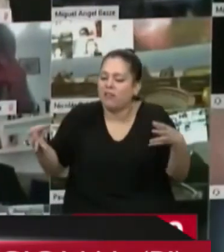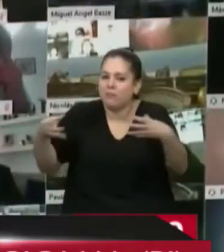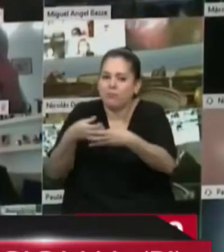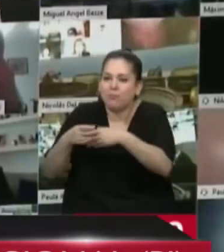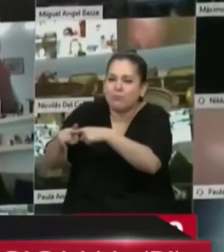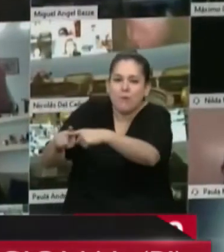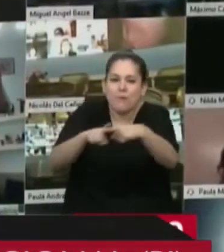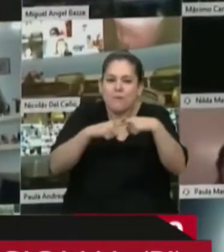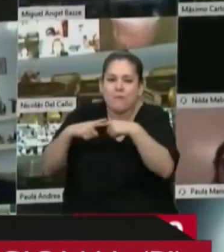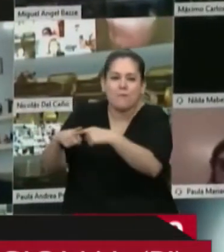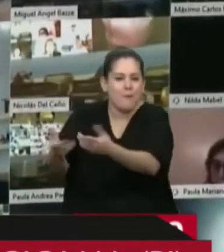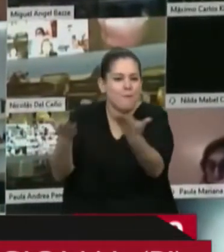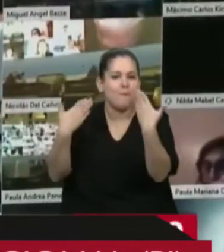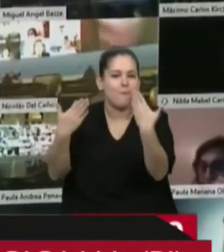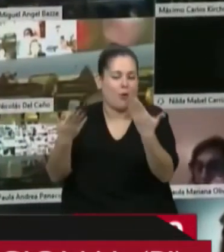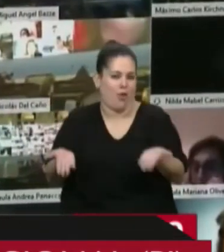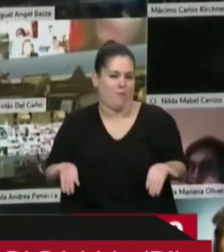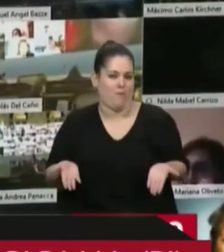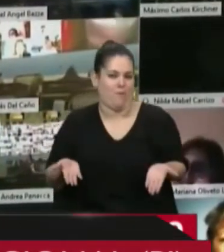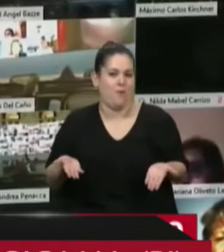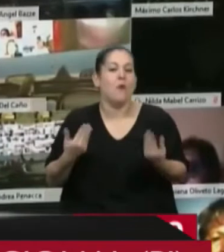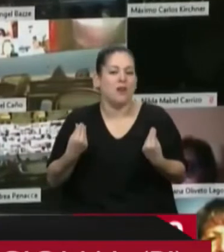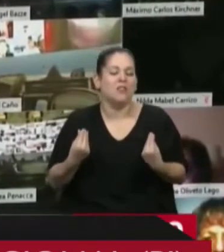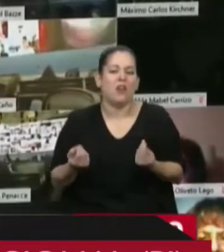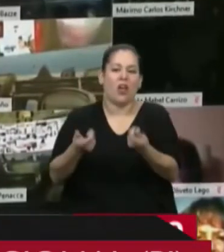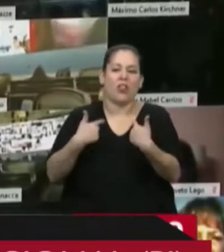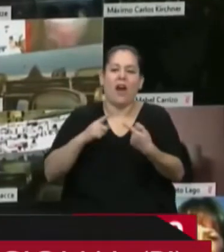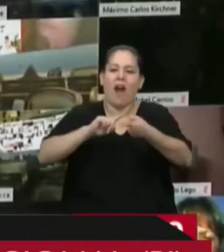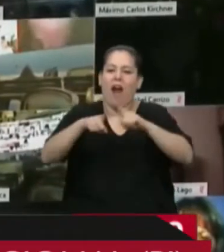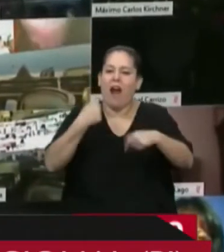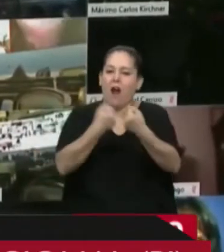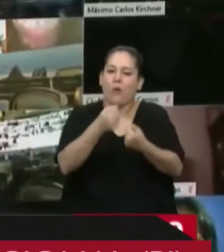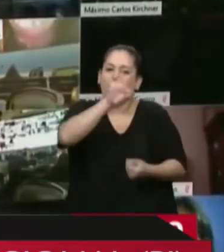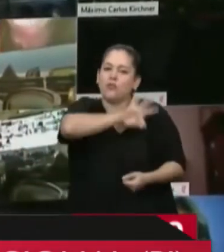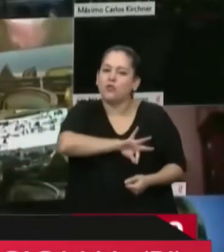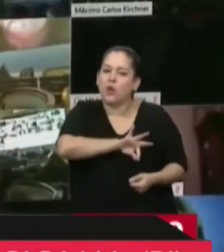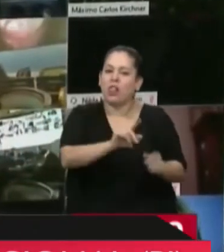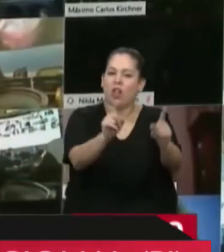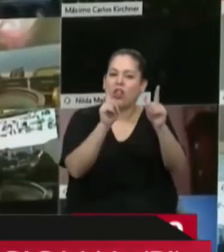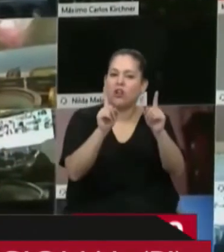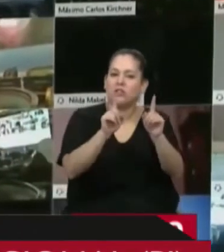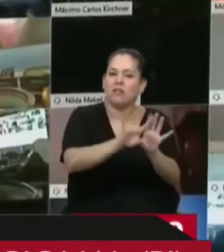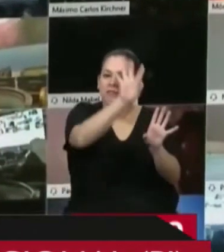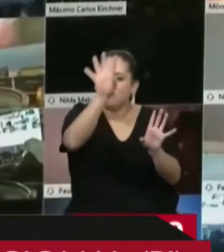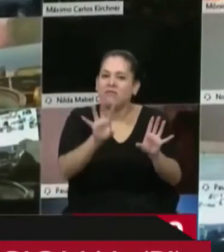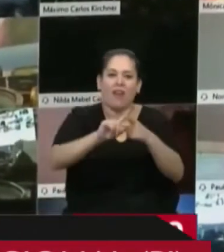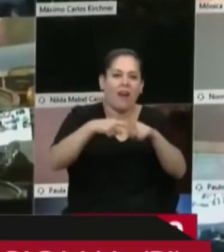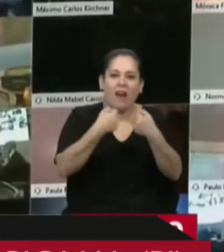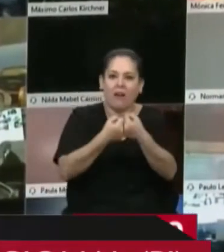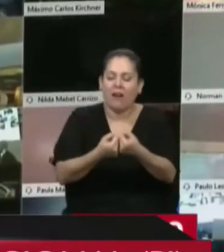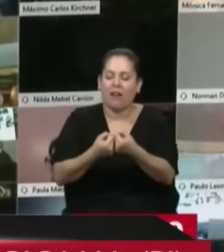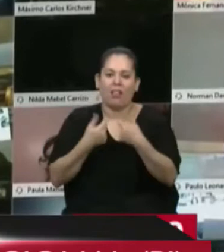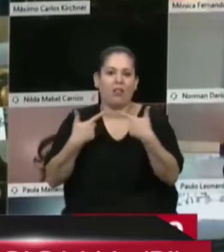que está poniendo sus propios instrumentos, su propia computadora, su propio celular, y está pagando sus propios gastos de internet y